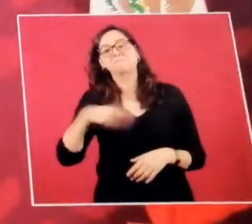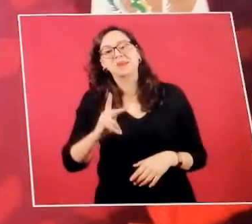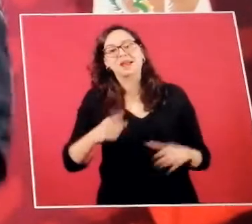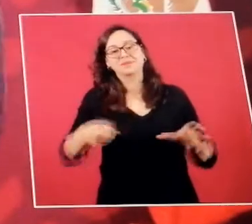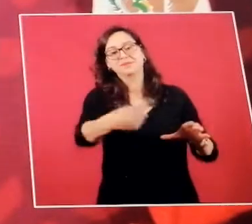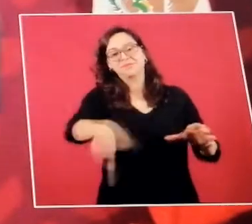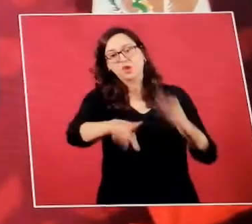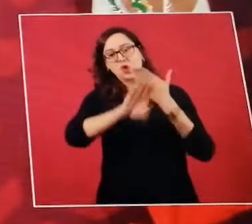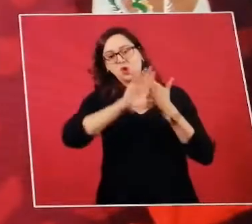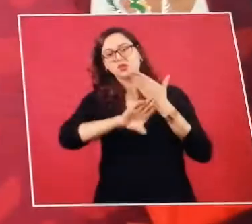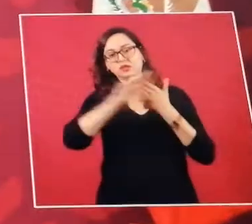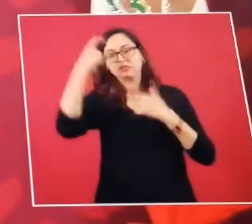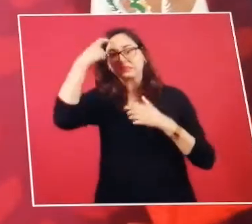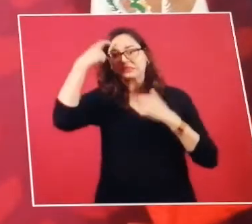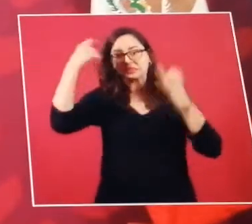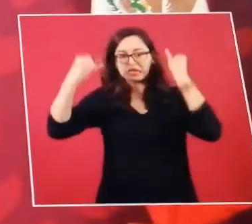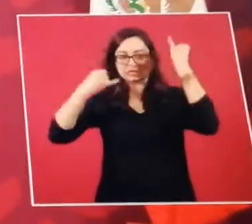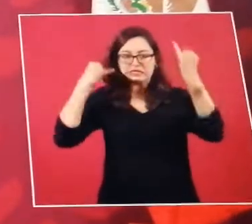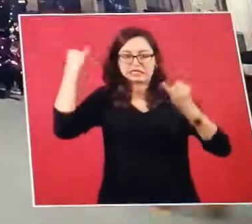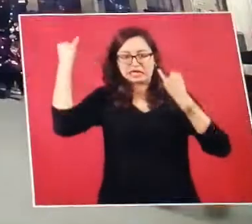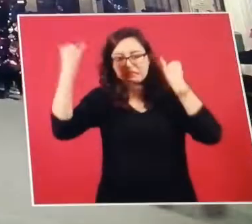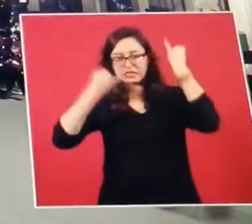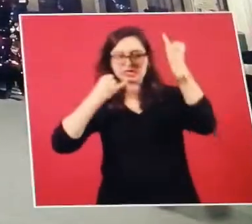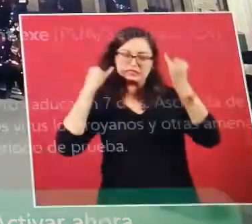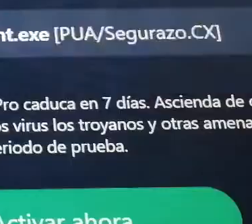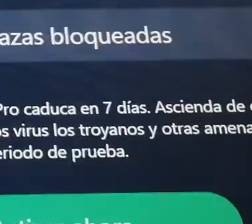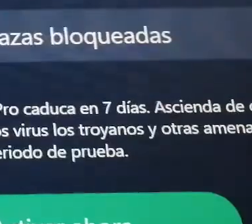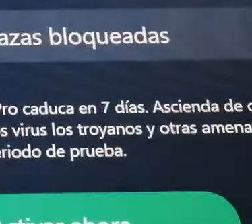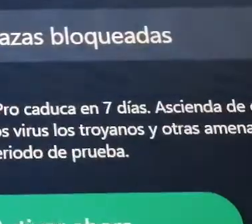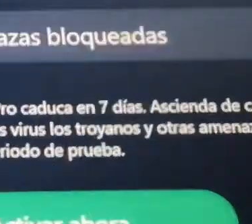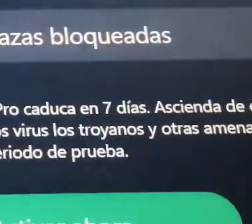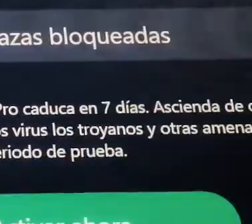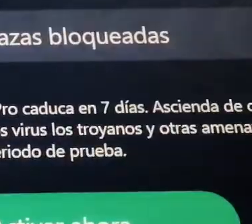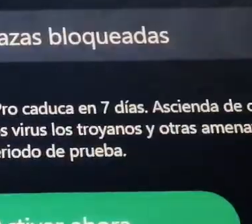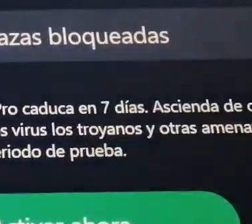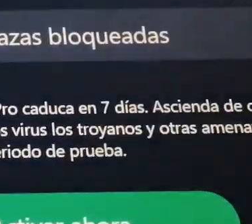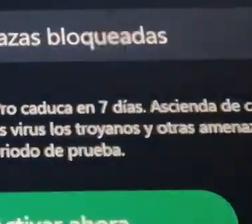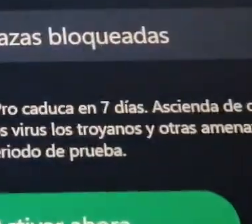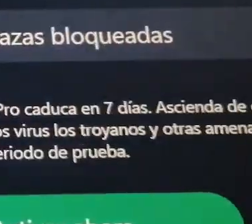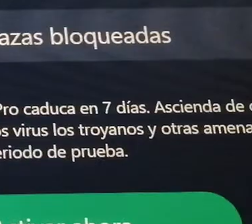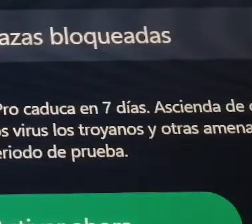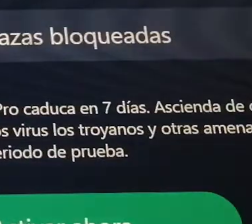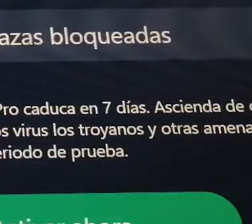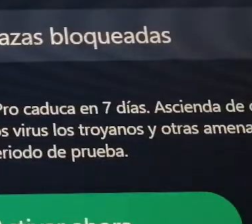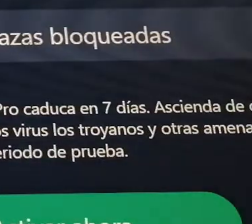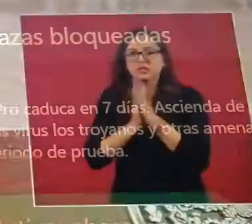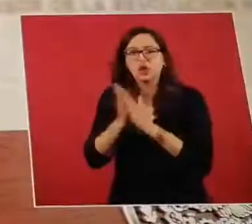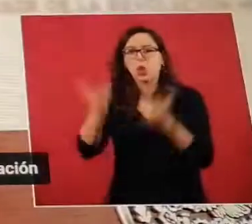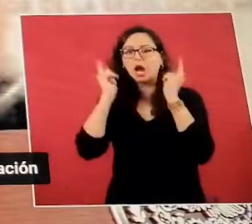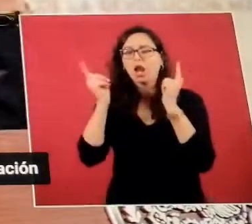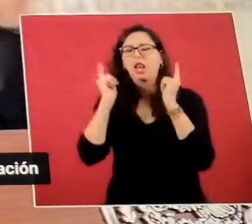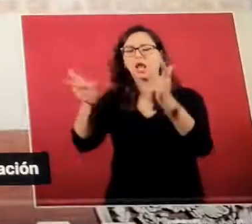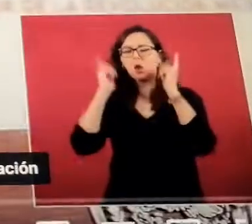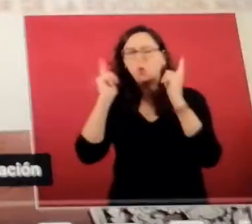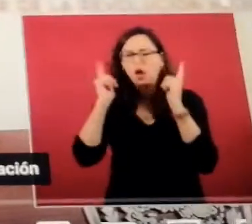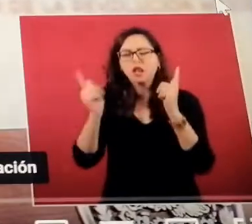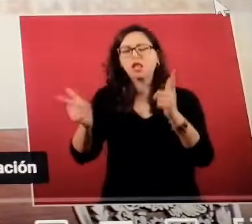que quisieran, ya con esta creo que son 3 o 4 veces que voy a hacer lo mismo, que se frotan las manos, que